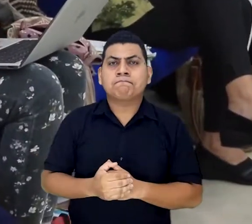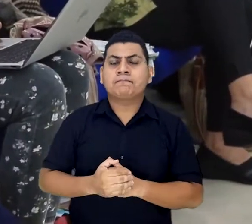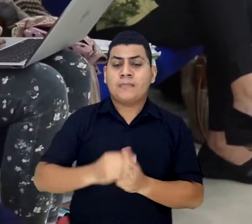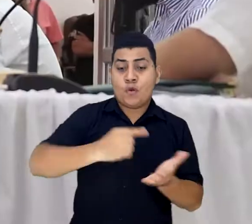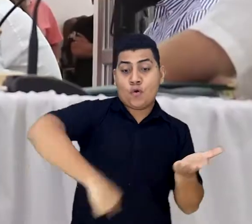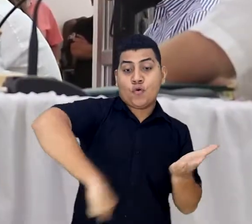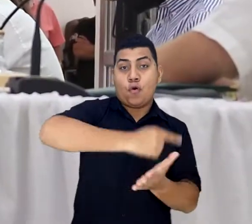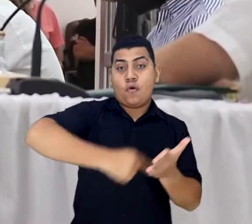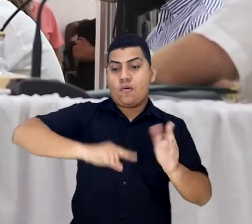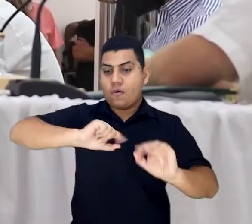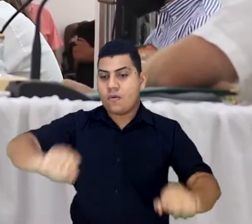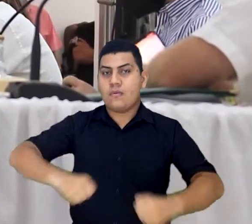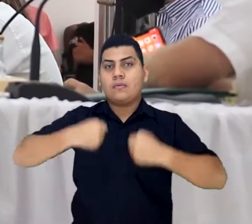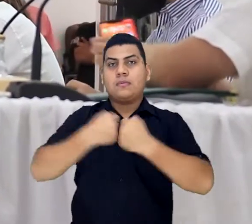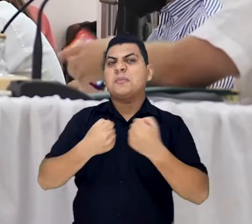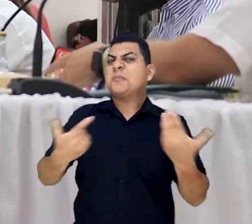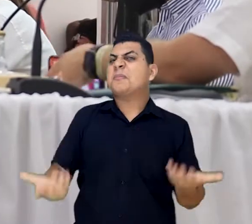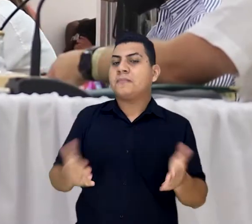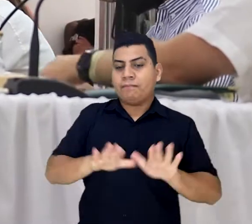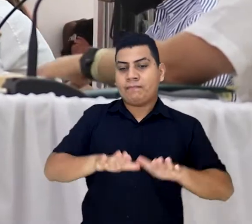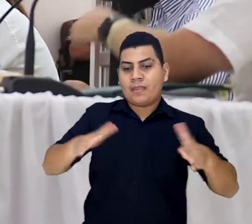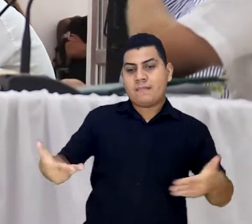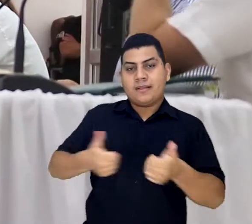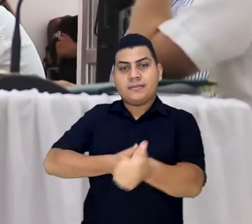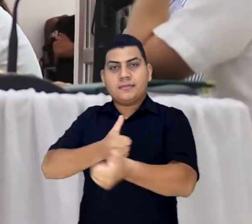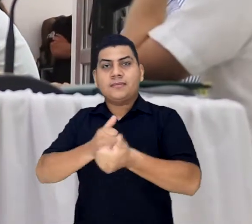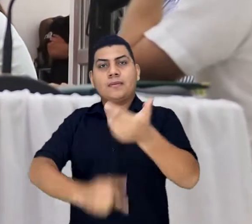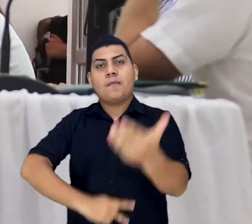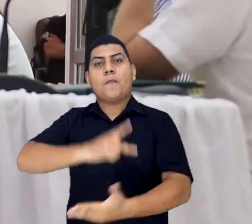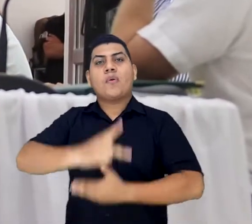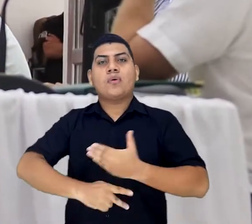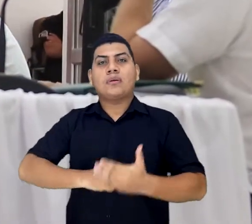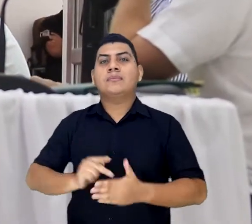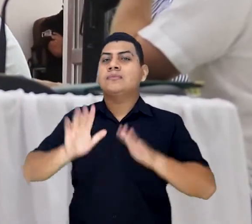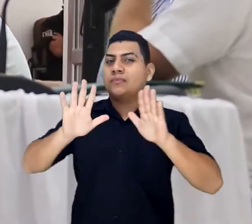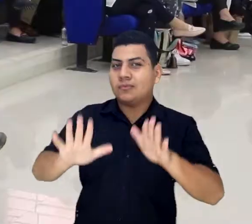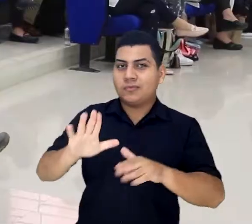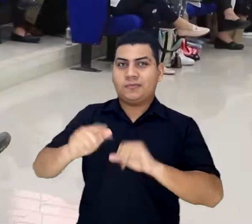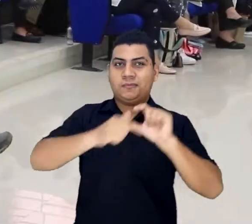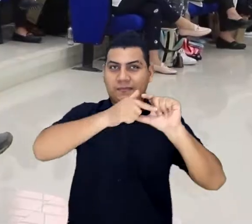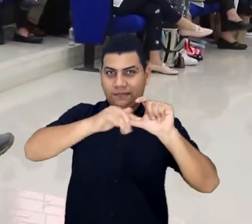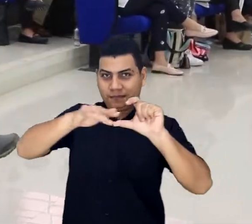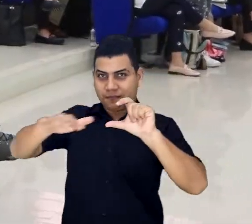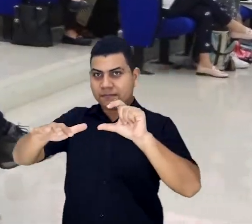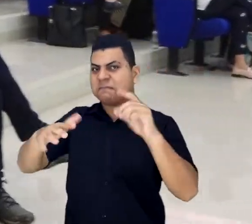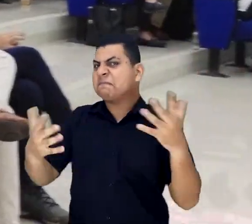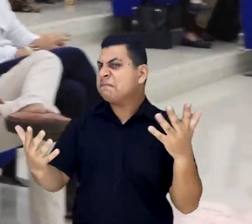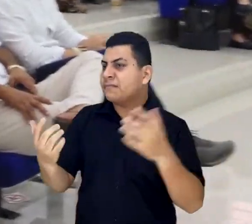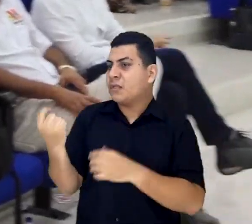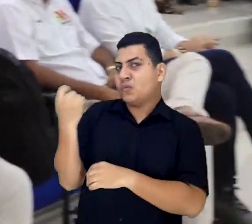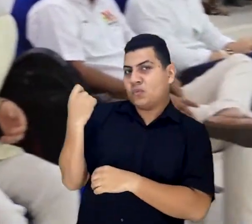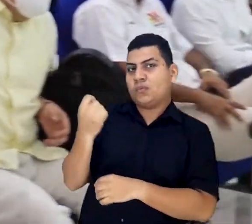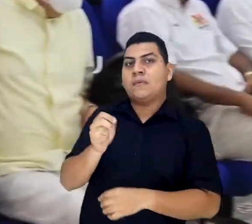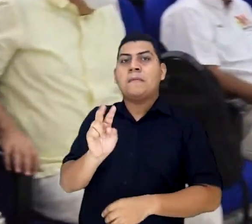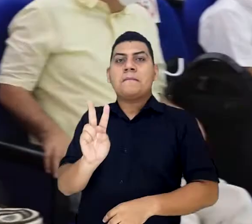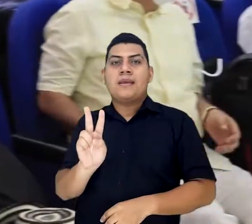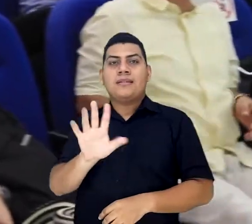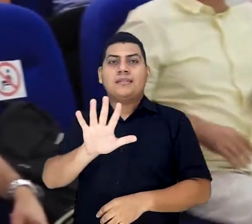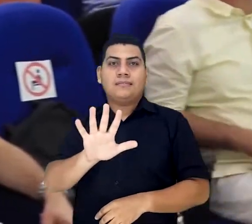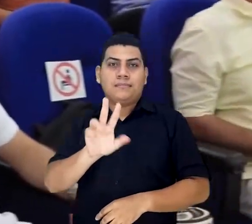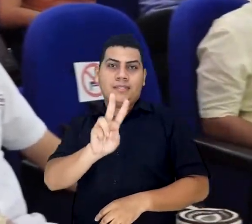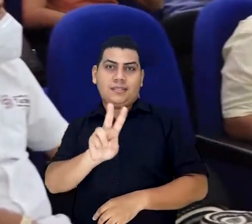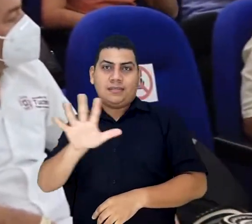convenio se dio en el marco de la mesa de seguimiento a los proyectos del Pacto del Golfo de Morrosquillo, realizada el viernes 25